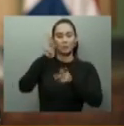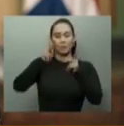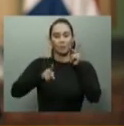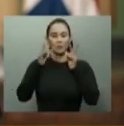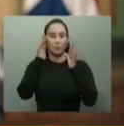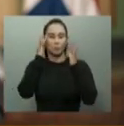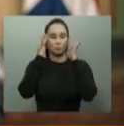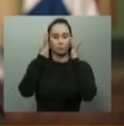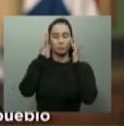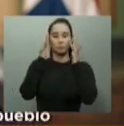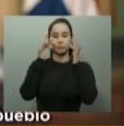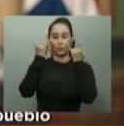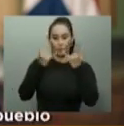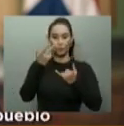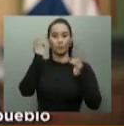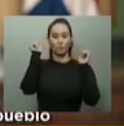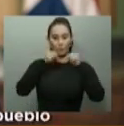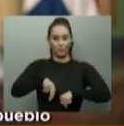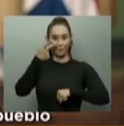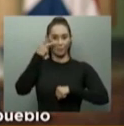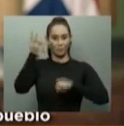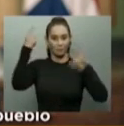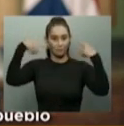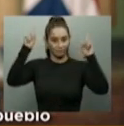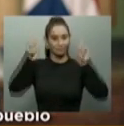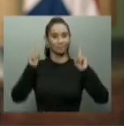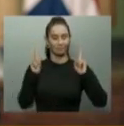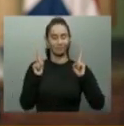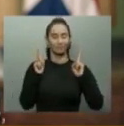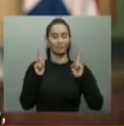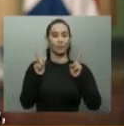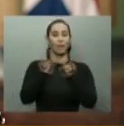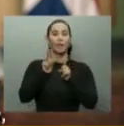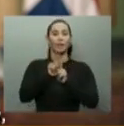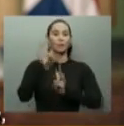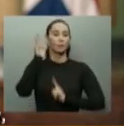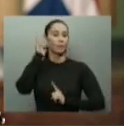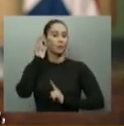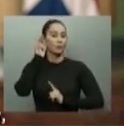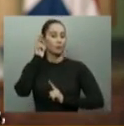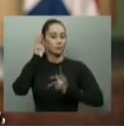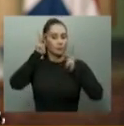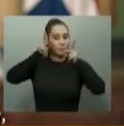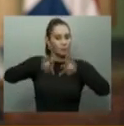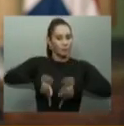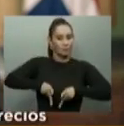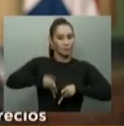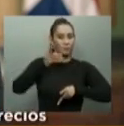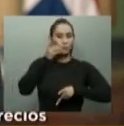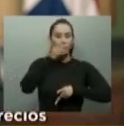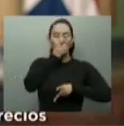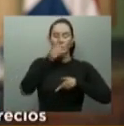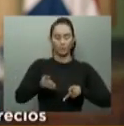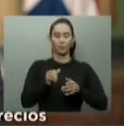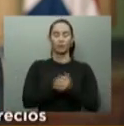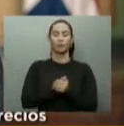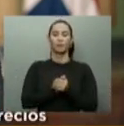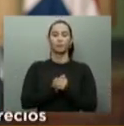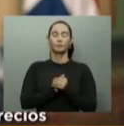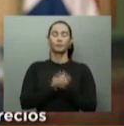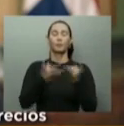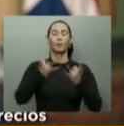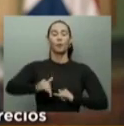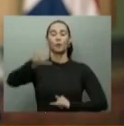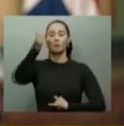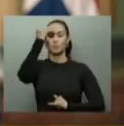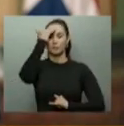y redefinir lo y el presidente no sé a través de las instituciones porque están ahí hacer que no se siga